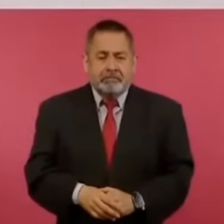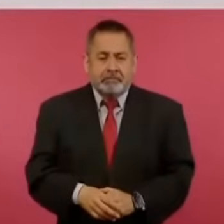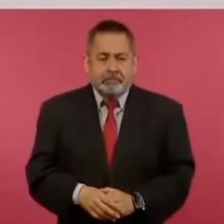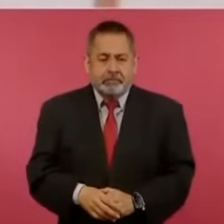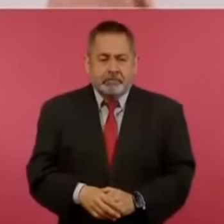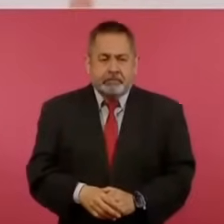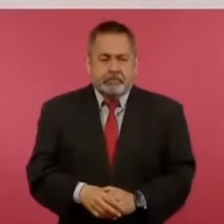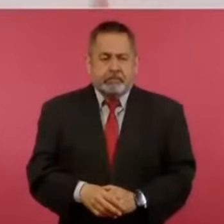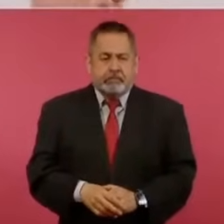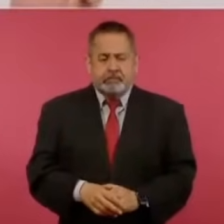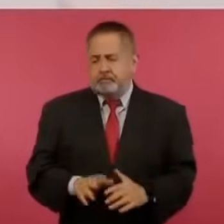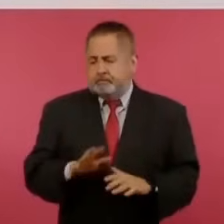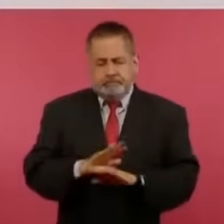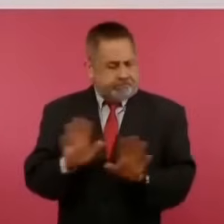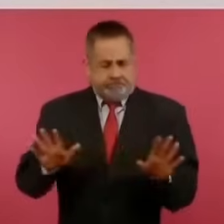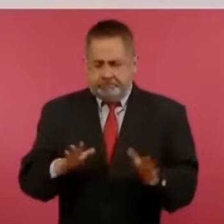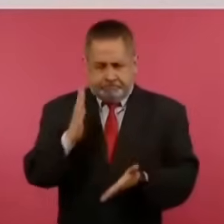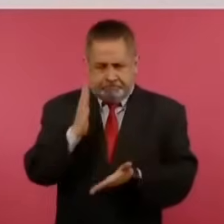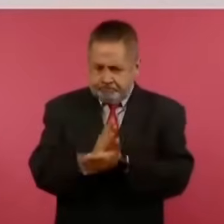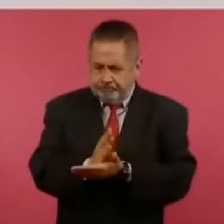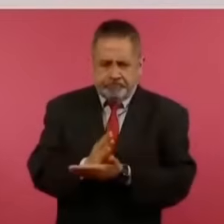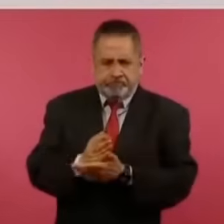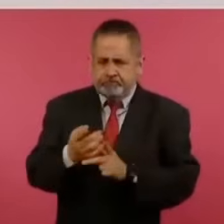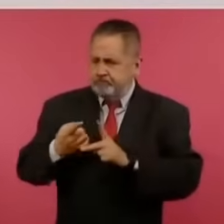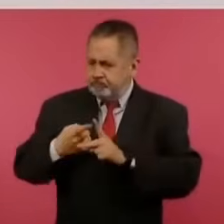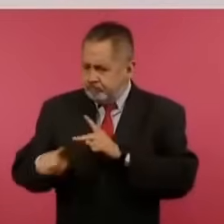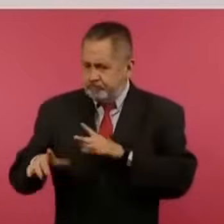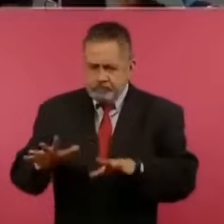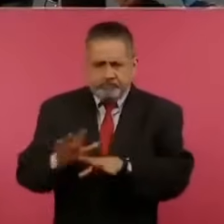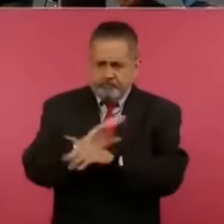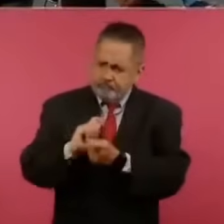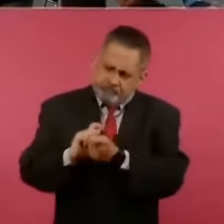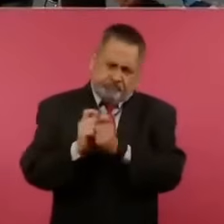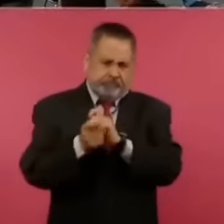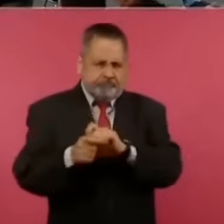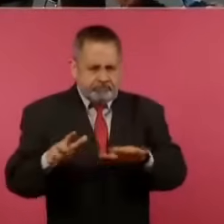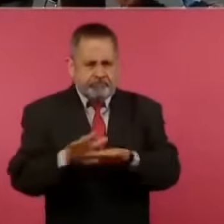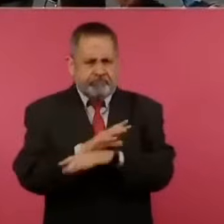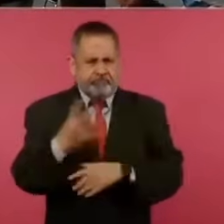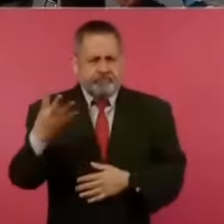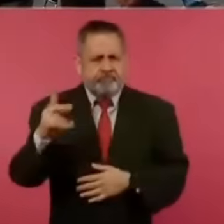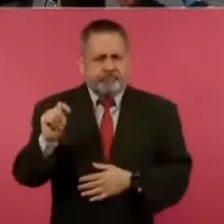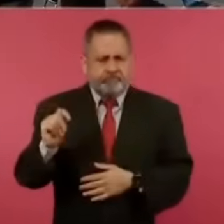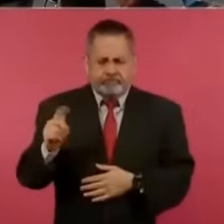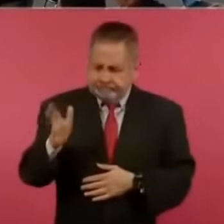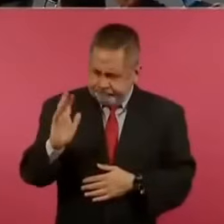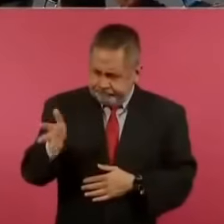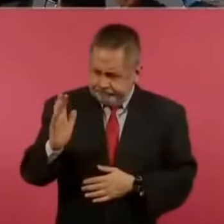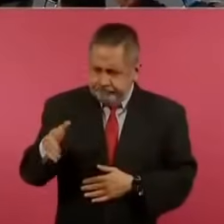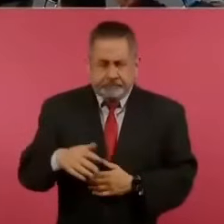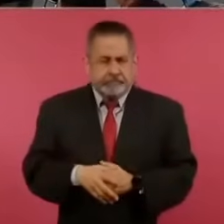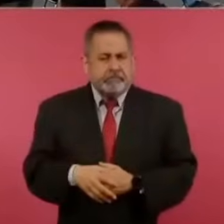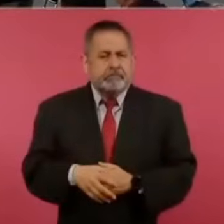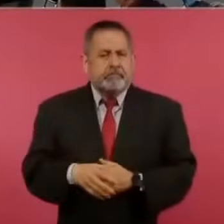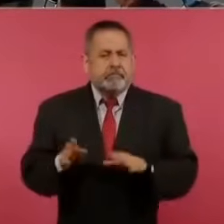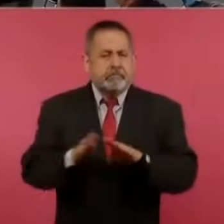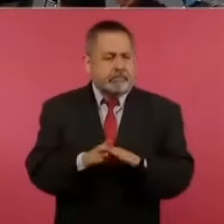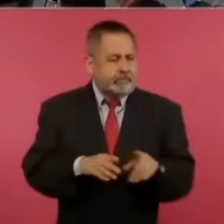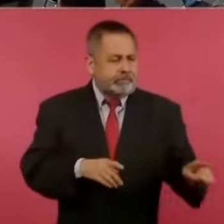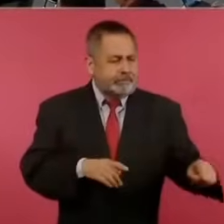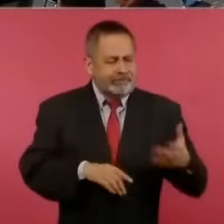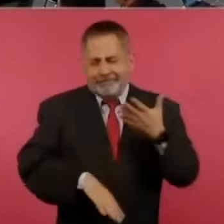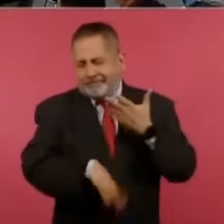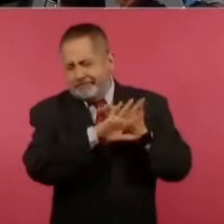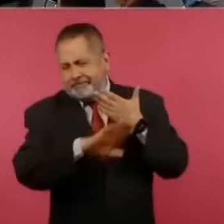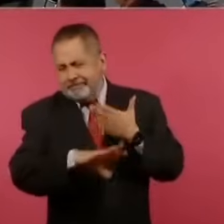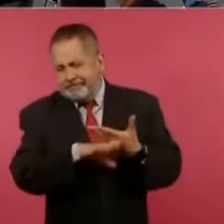Pero ya se inició la transformación. Y todo esto lo hemos hecho en contra del bloque